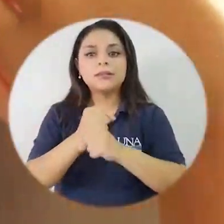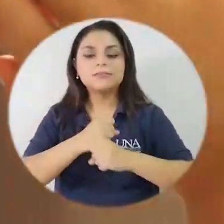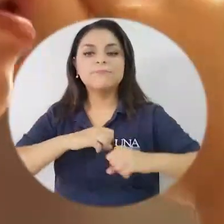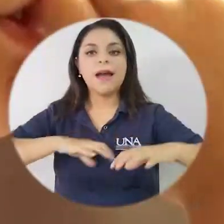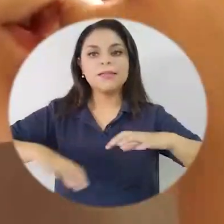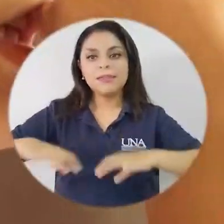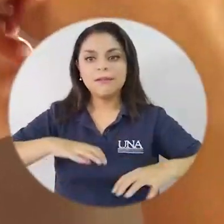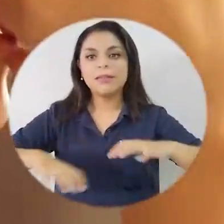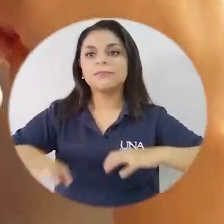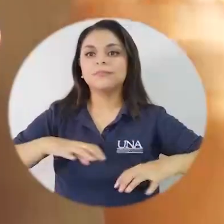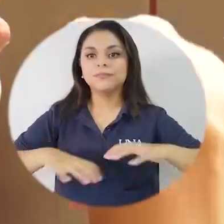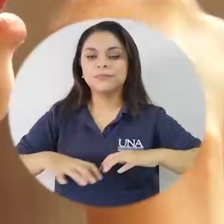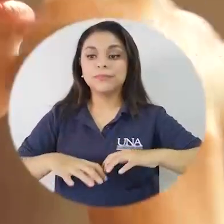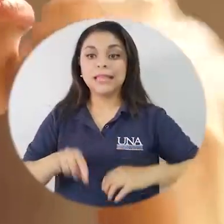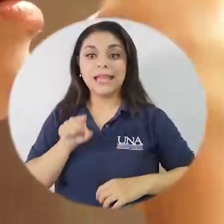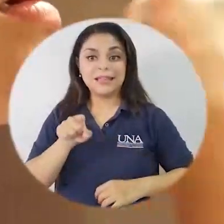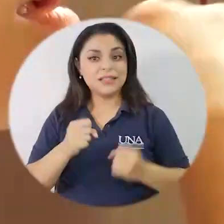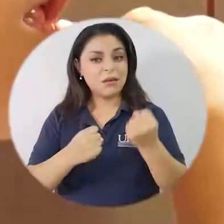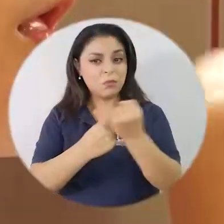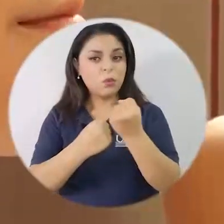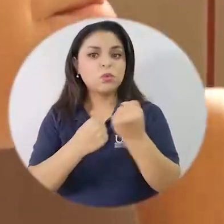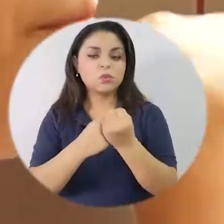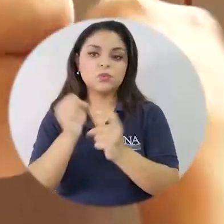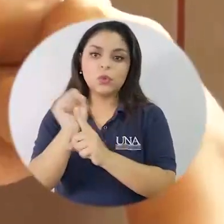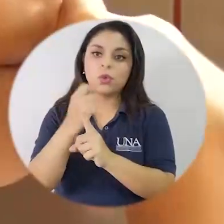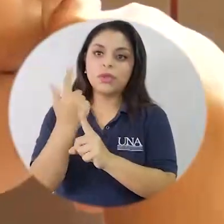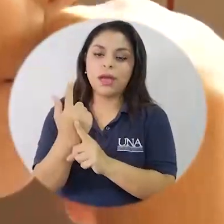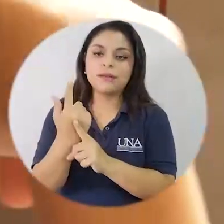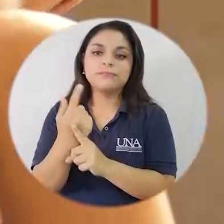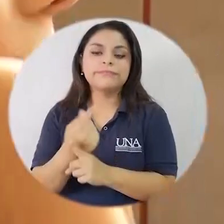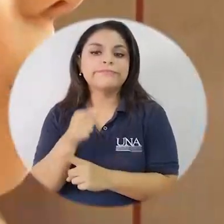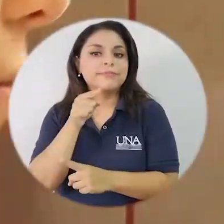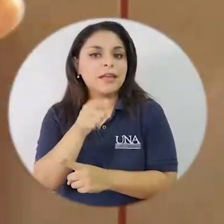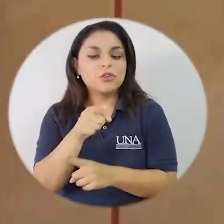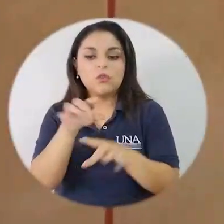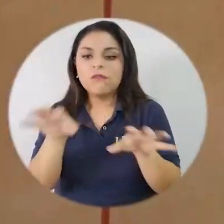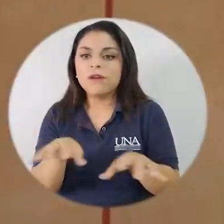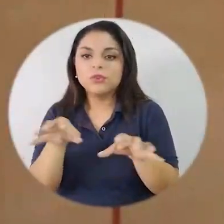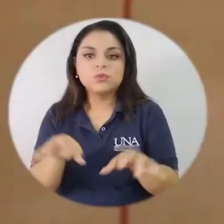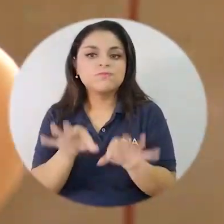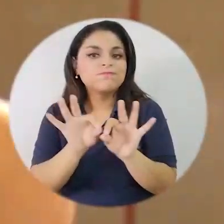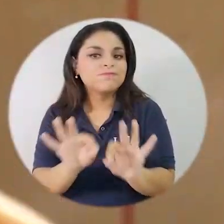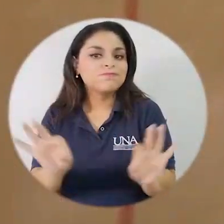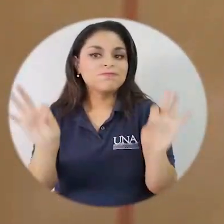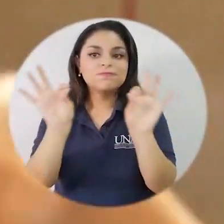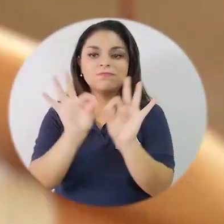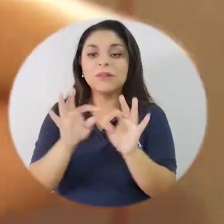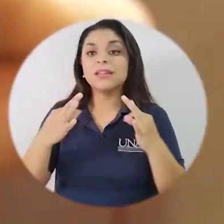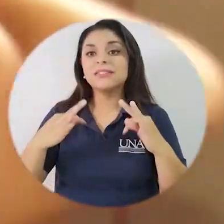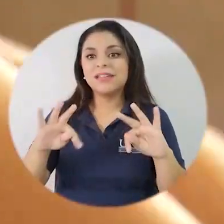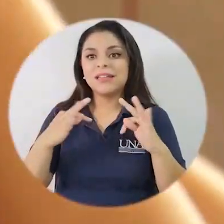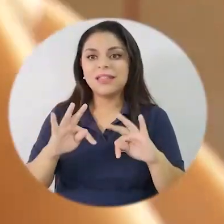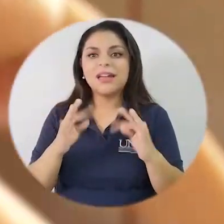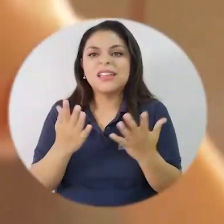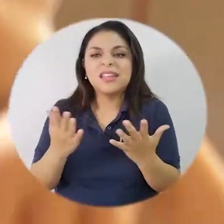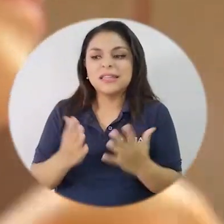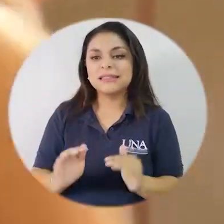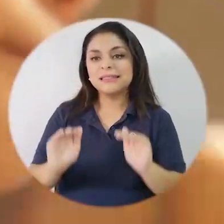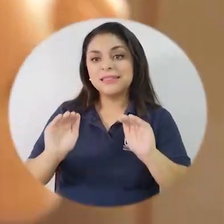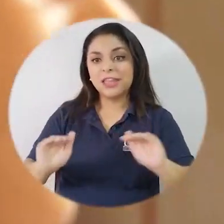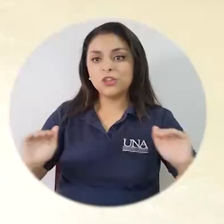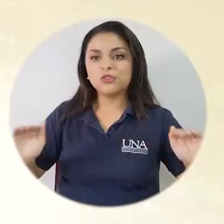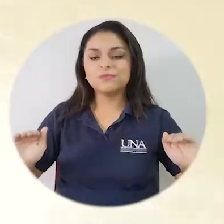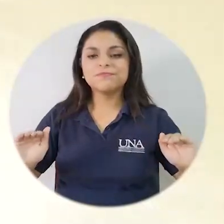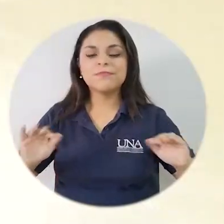Entonces, este otro aspecto, este apoyo social, es otro factor importantísimo para intentar tener niños o niñas